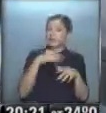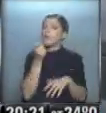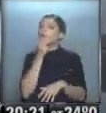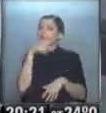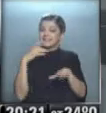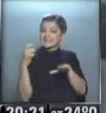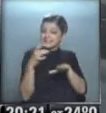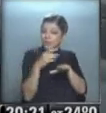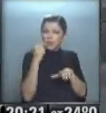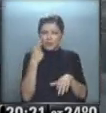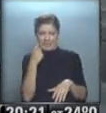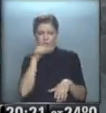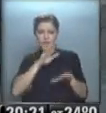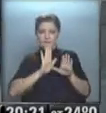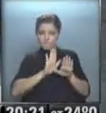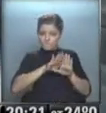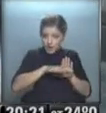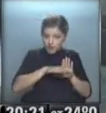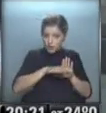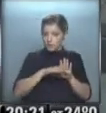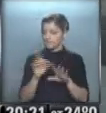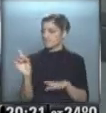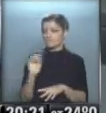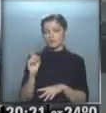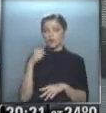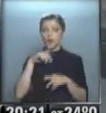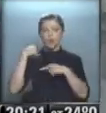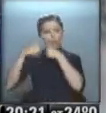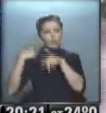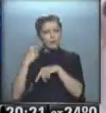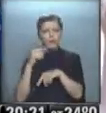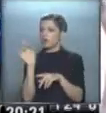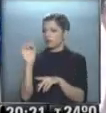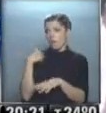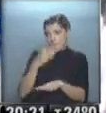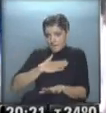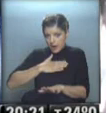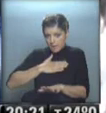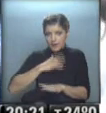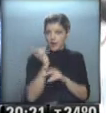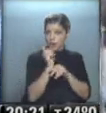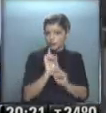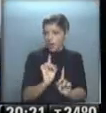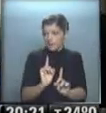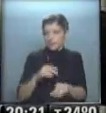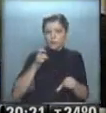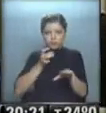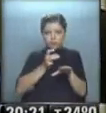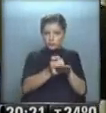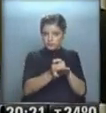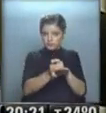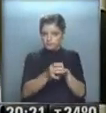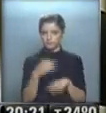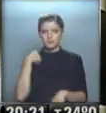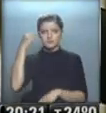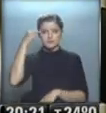empezó a desacelerar? No. ¿O siguió acelerando? Siguió la velocidad que venía, o sea, que para mí me parecía un poco rápido, ¿no? Sentí que se me